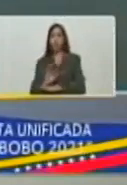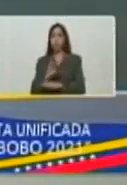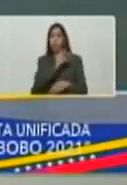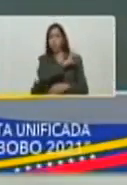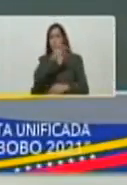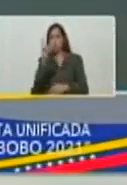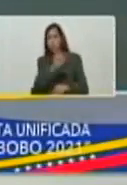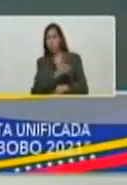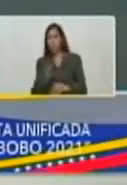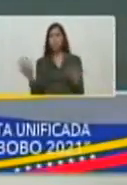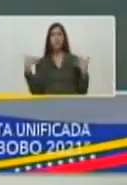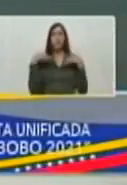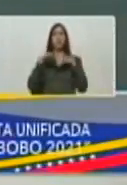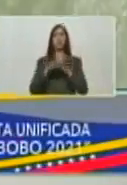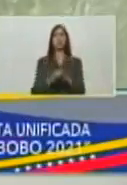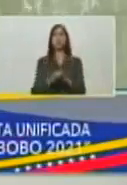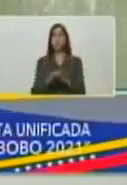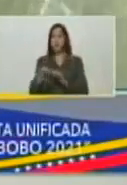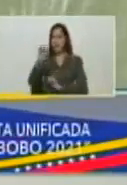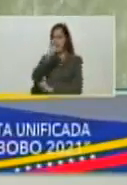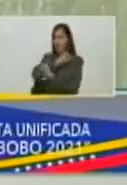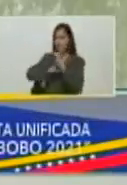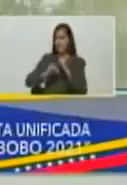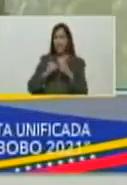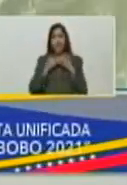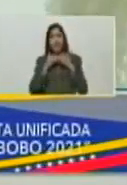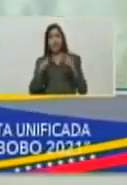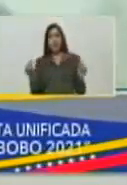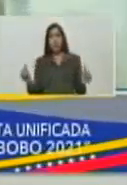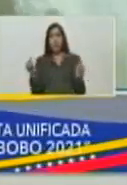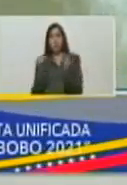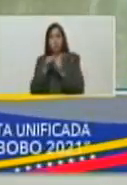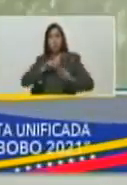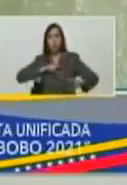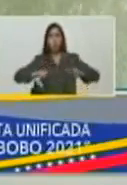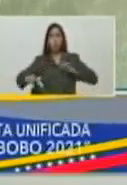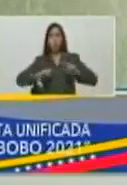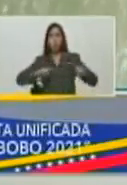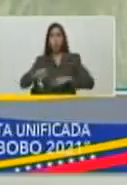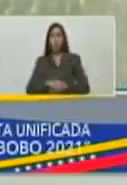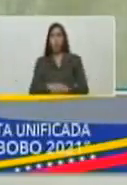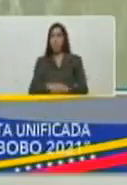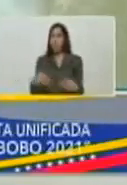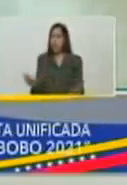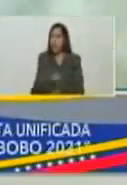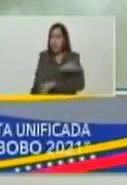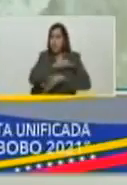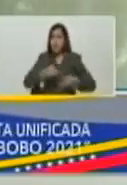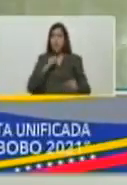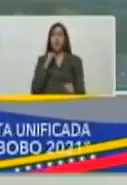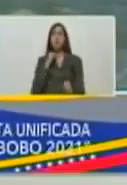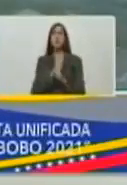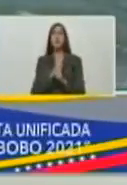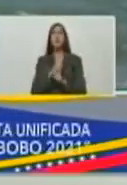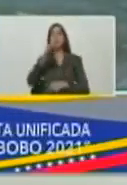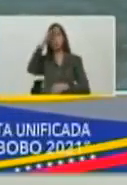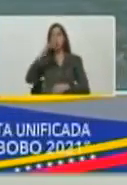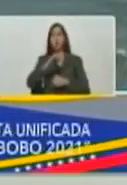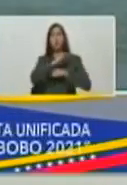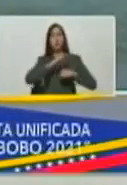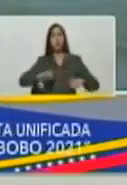defensa integral, activada de manera conjunta, coordinada, muy eficiente, nuestra Fuerza Armada